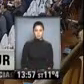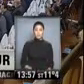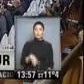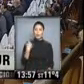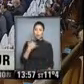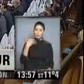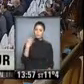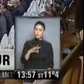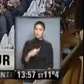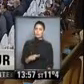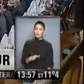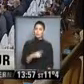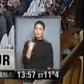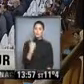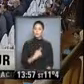nos corresponde,